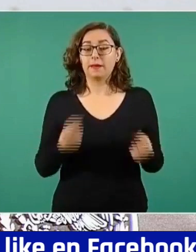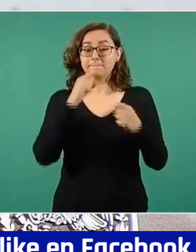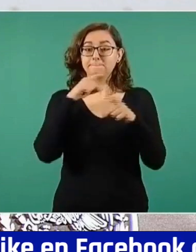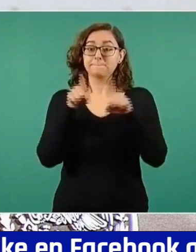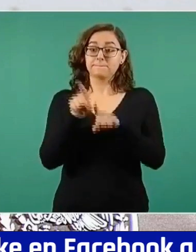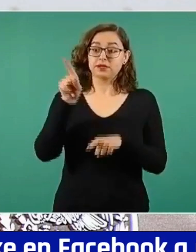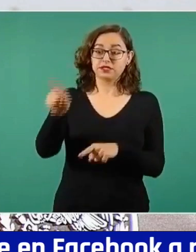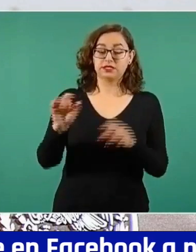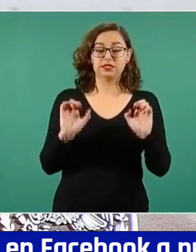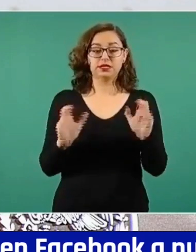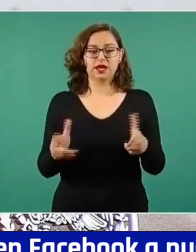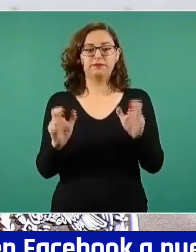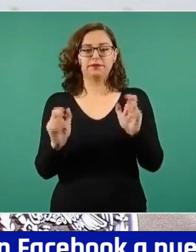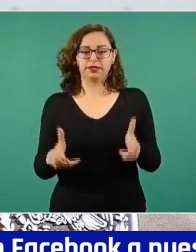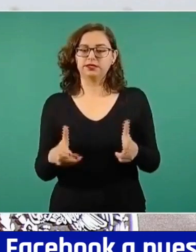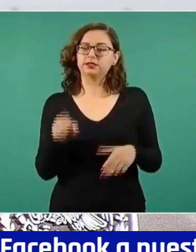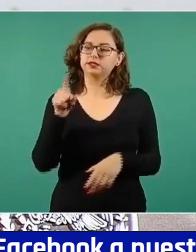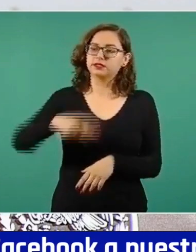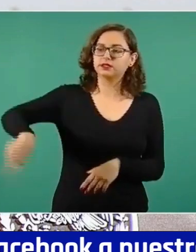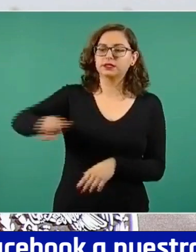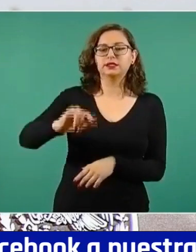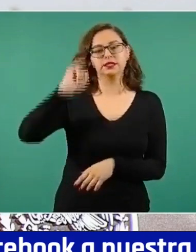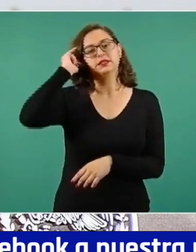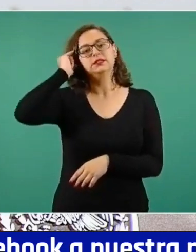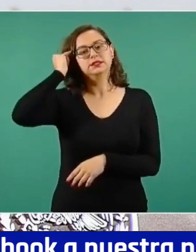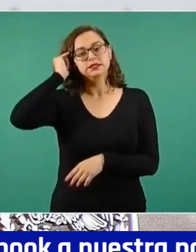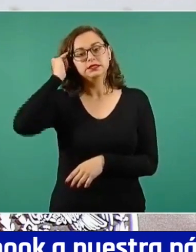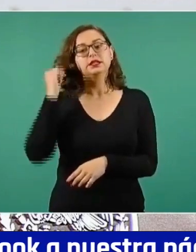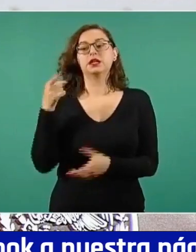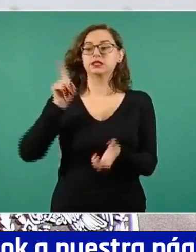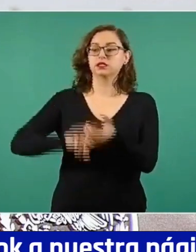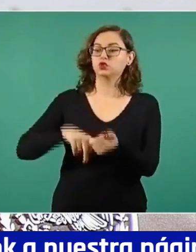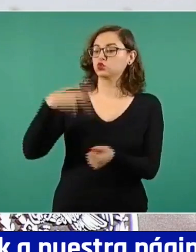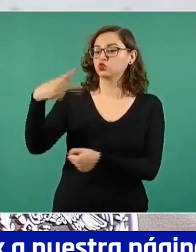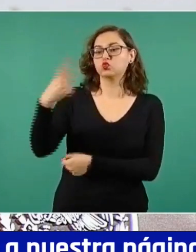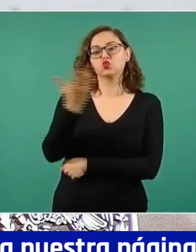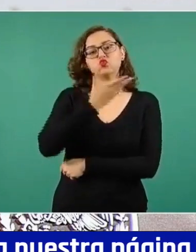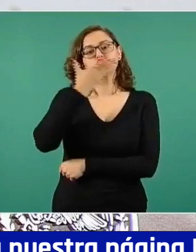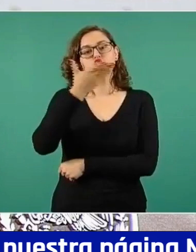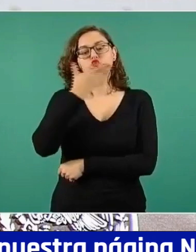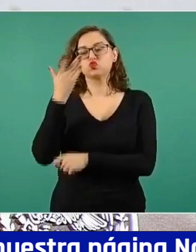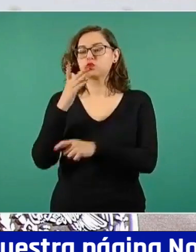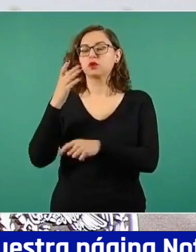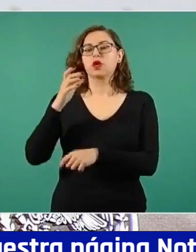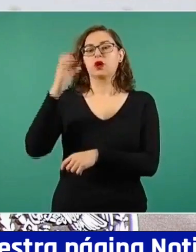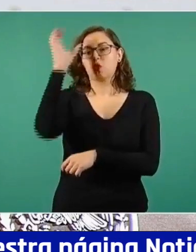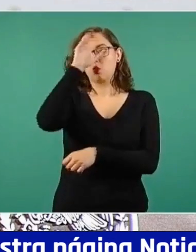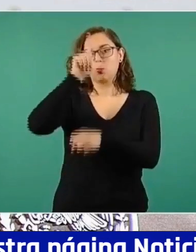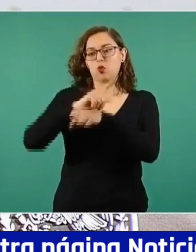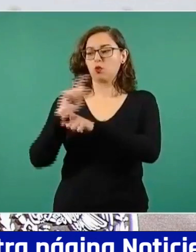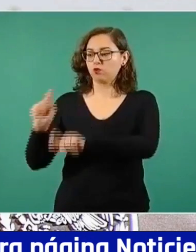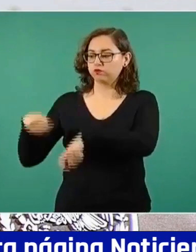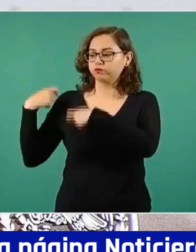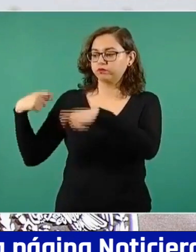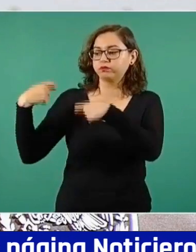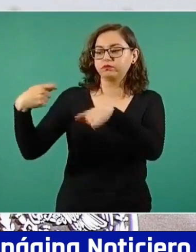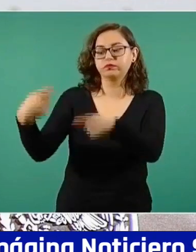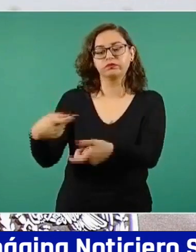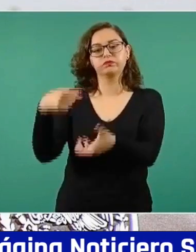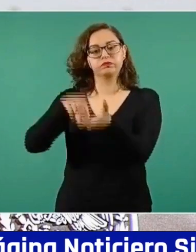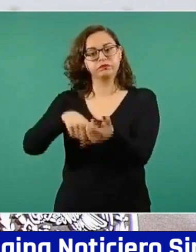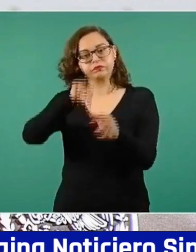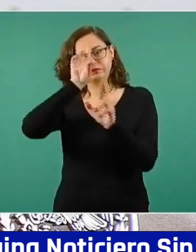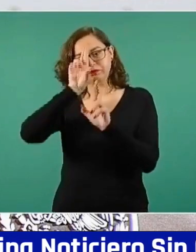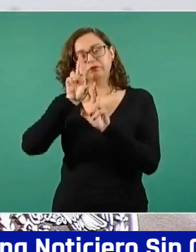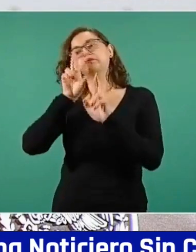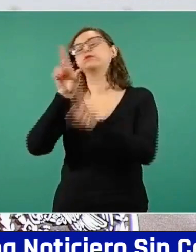Chiapas, nuestros voluntarios, respetando los usos y costumbres, capacitan en primeros auxilios a los pobladores indígenas de San